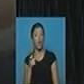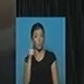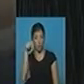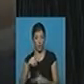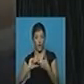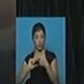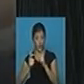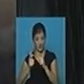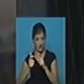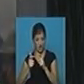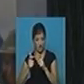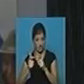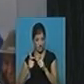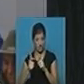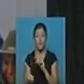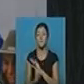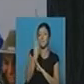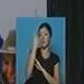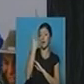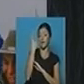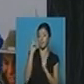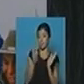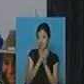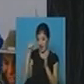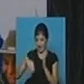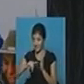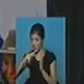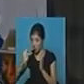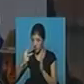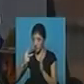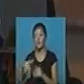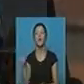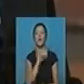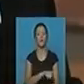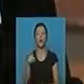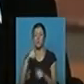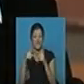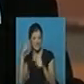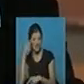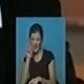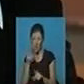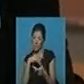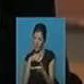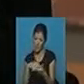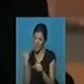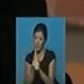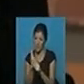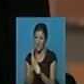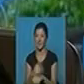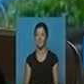actualizada, porque hay una primera edición y esta es la segunda. Sí, y que no compren la versión china porque no la van a poder leer.